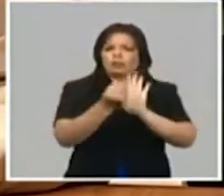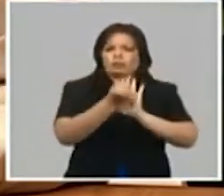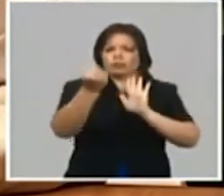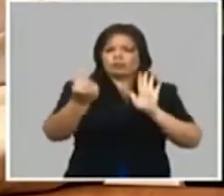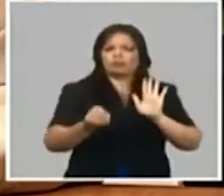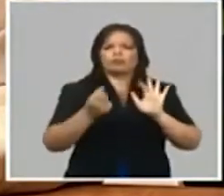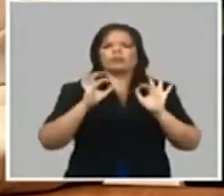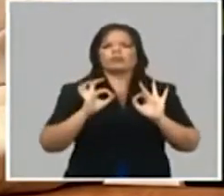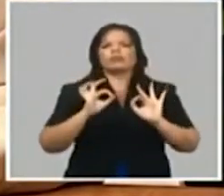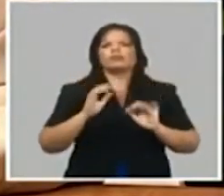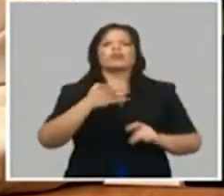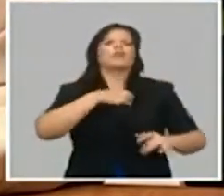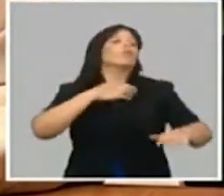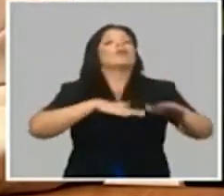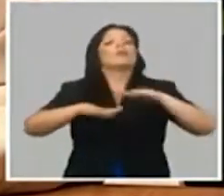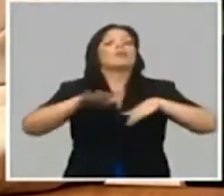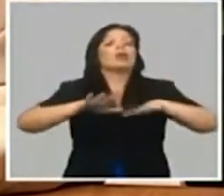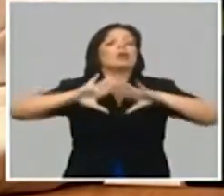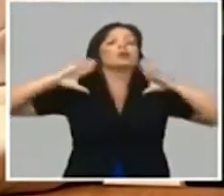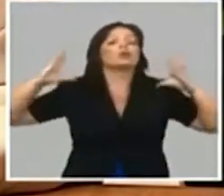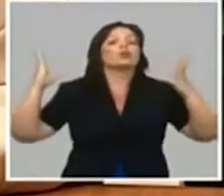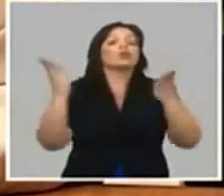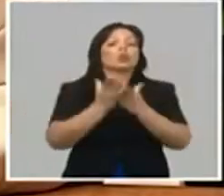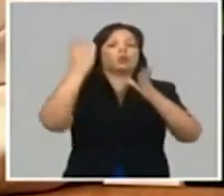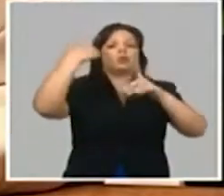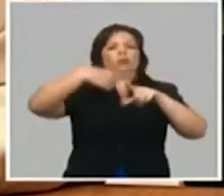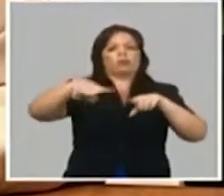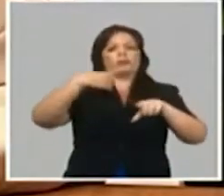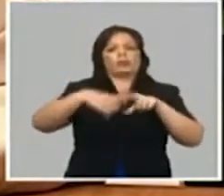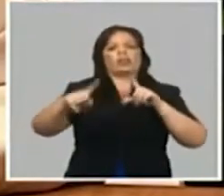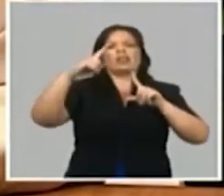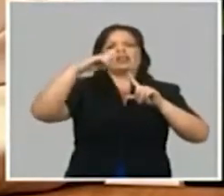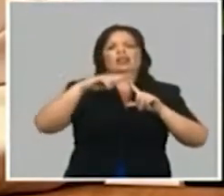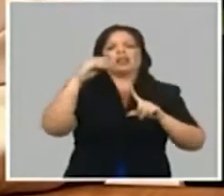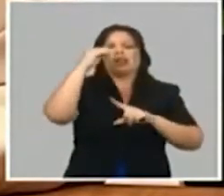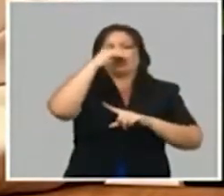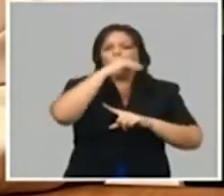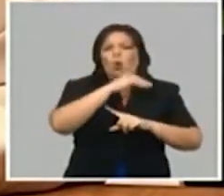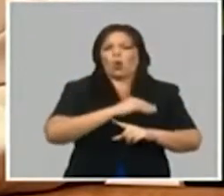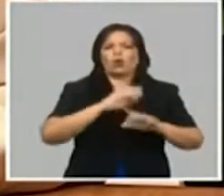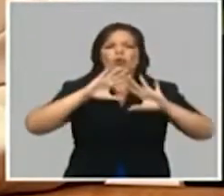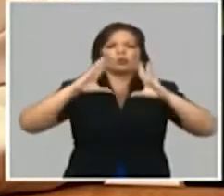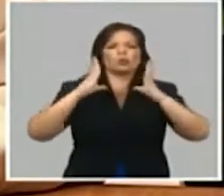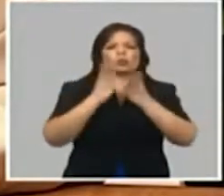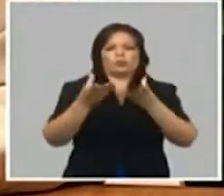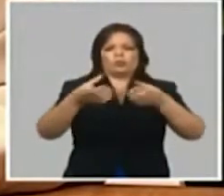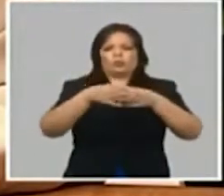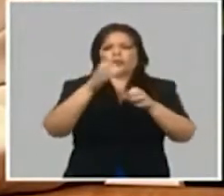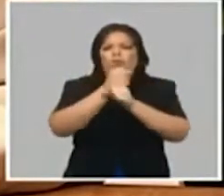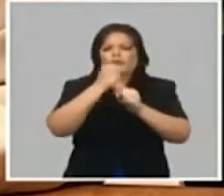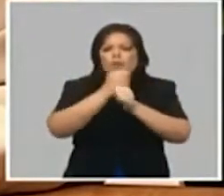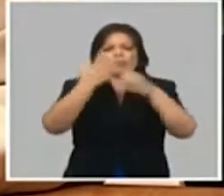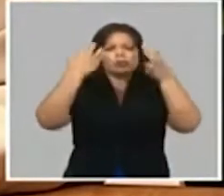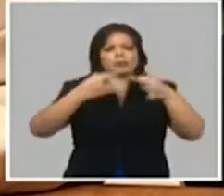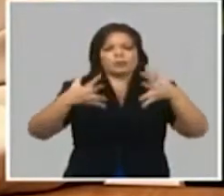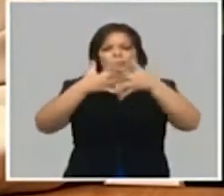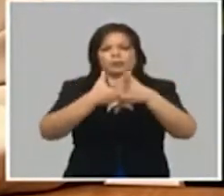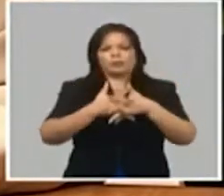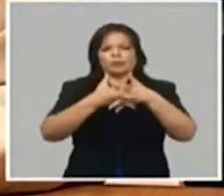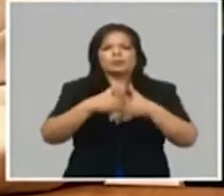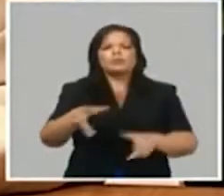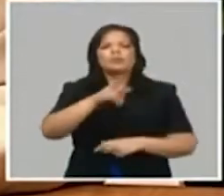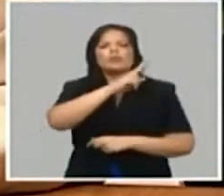ahorita, hemos preparado todo el equipamiento tecnológico, nuestro sistema de trabajo, siempre en estrecha cooperación con las autoridades